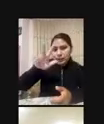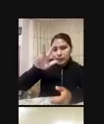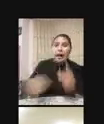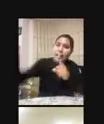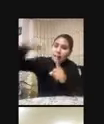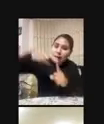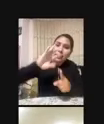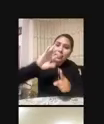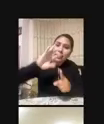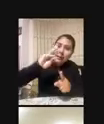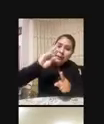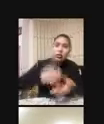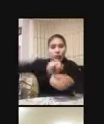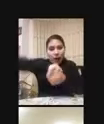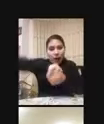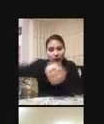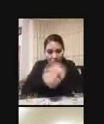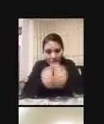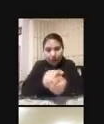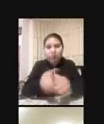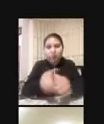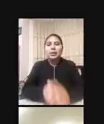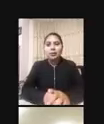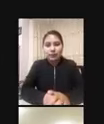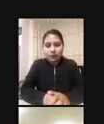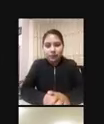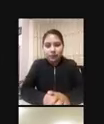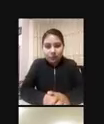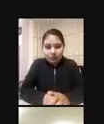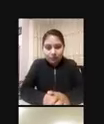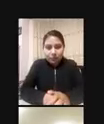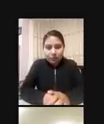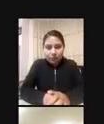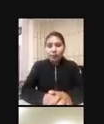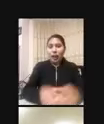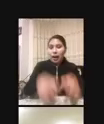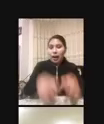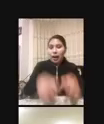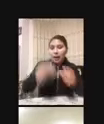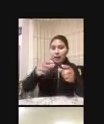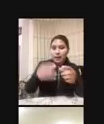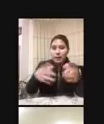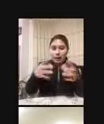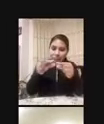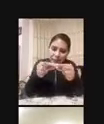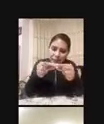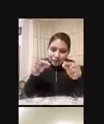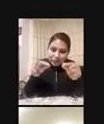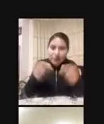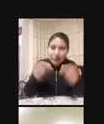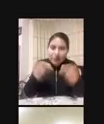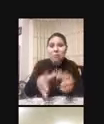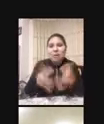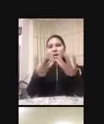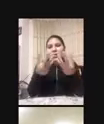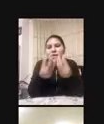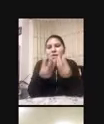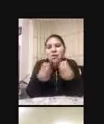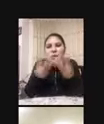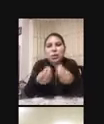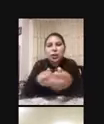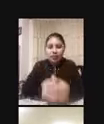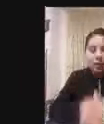cepillito. Vamos a hacerlo con un cepillo de una cabeza un poco más grande y con cerdas ya no suaves, sino medianas. Y la cantidad de pasta dental que